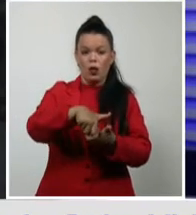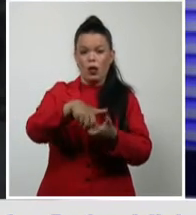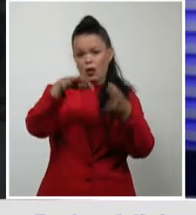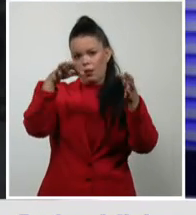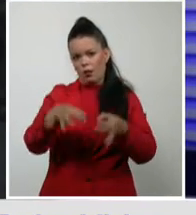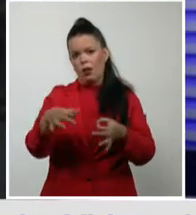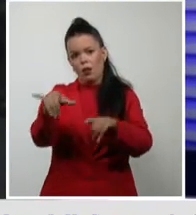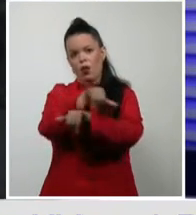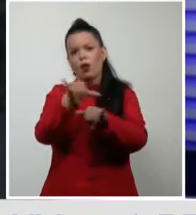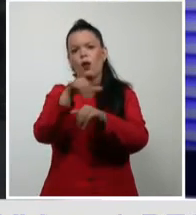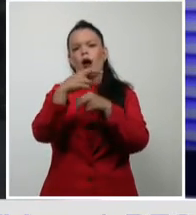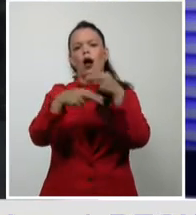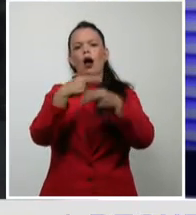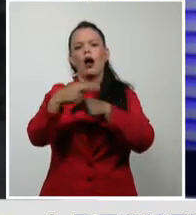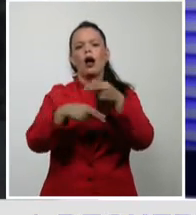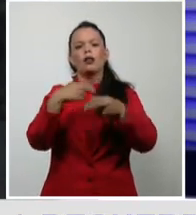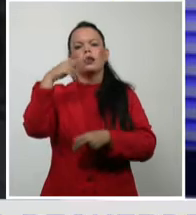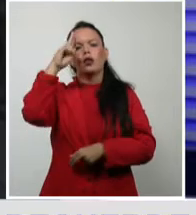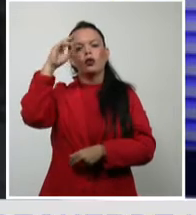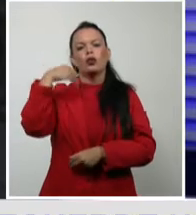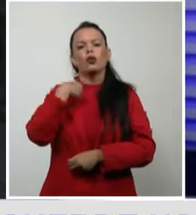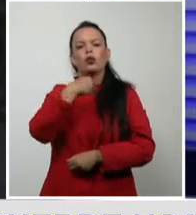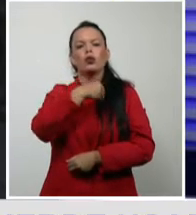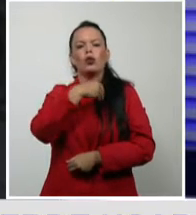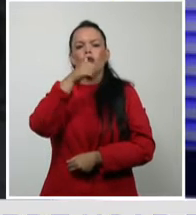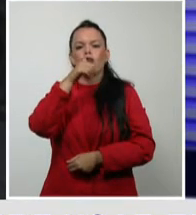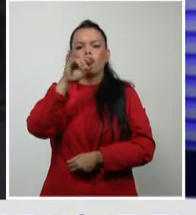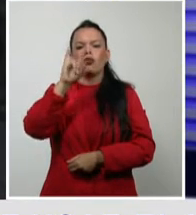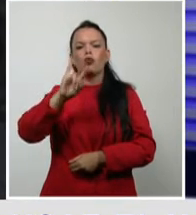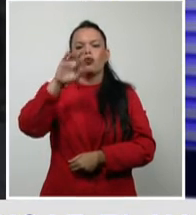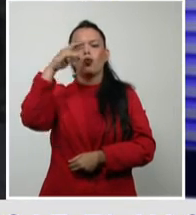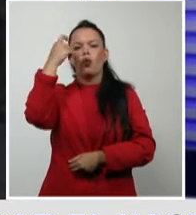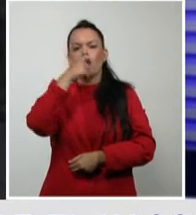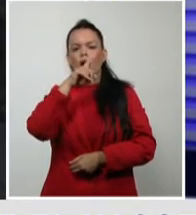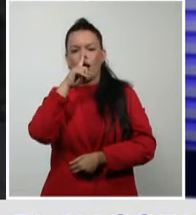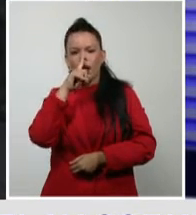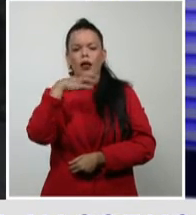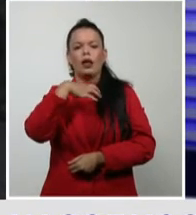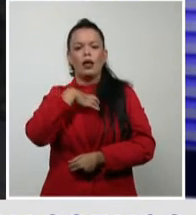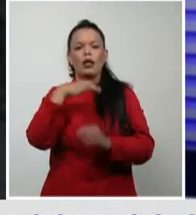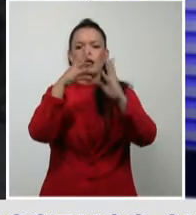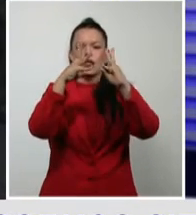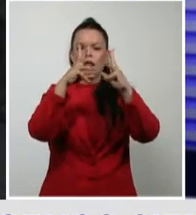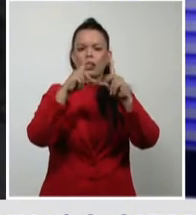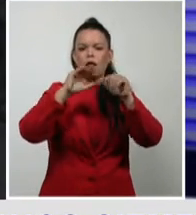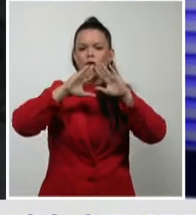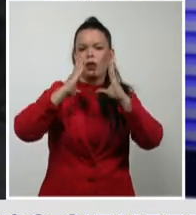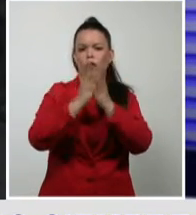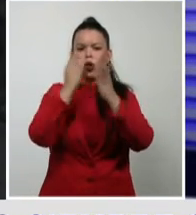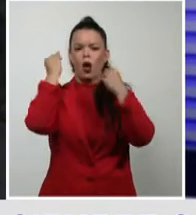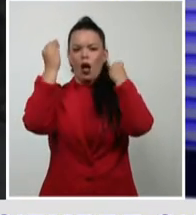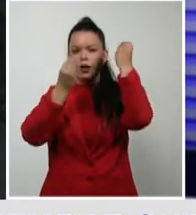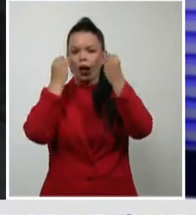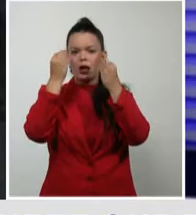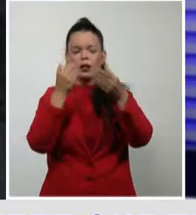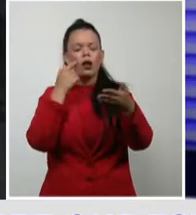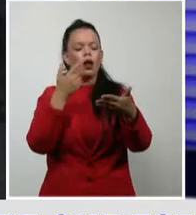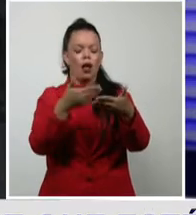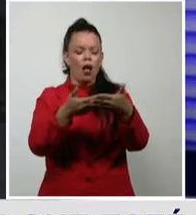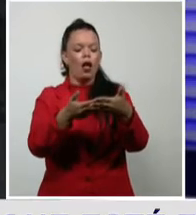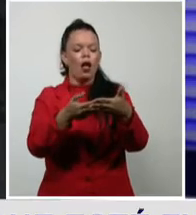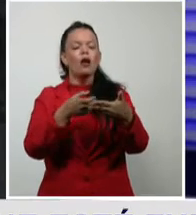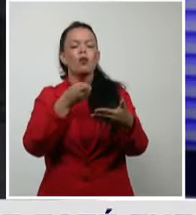Durán, donde a partir de todos los datos y de todos los análisis puede ofrecer una información y una percepción del